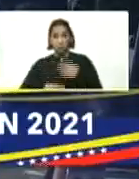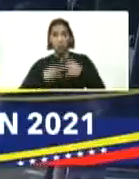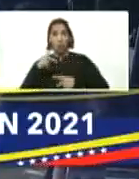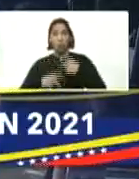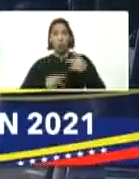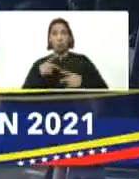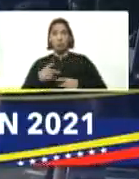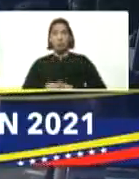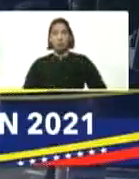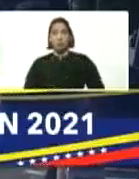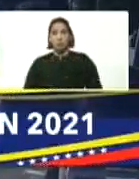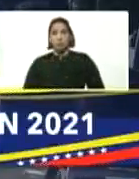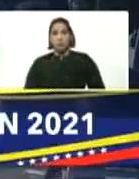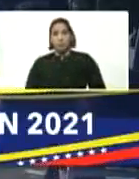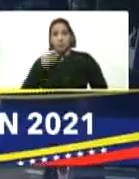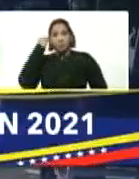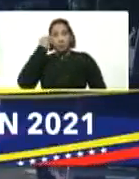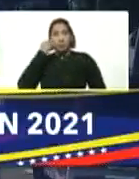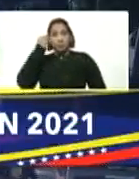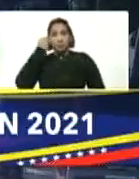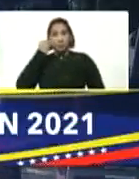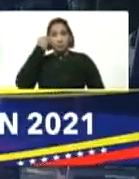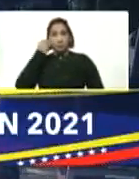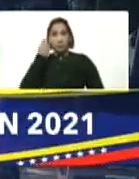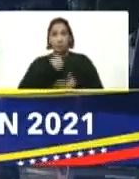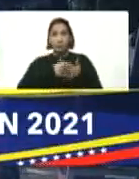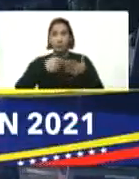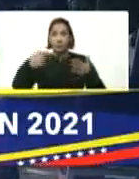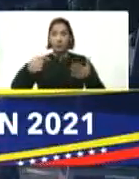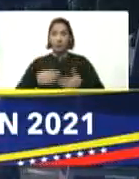Que produzca Vladimir, que piense, que escriba,